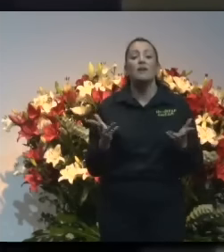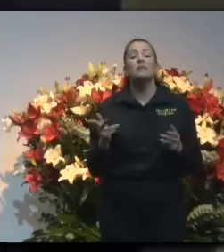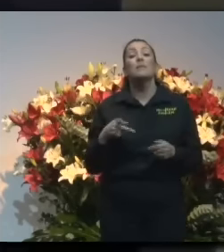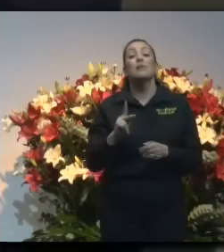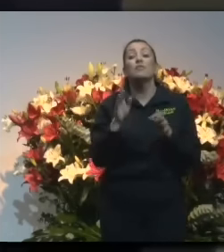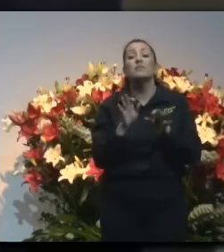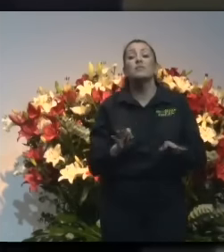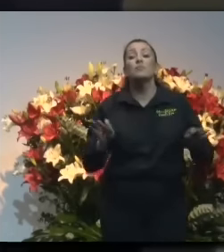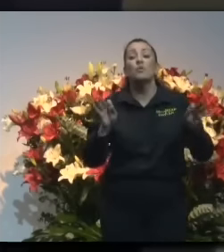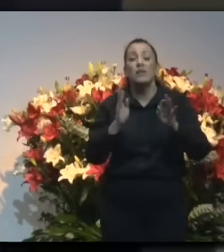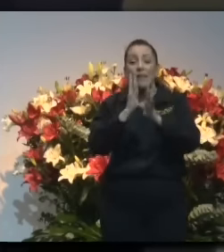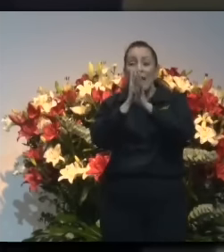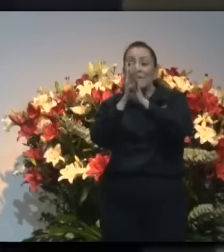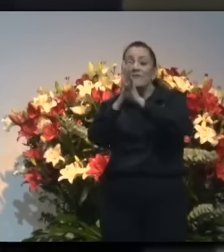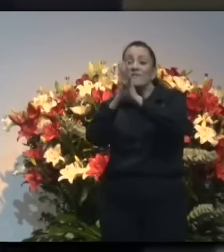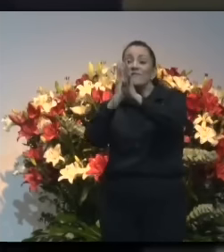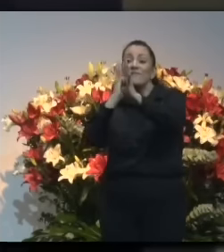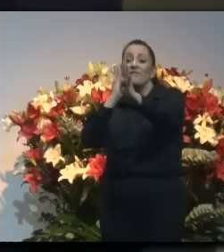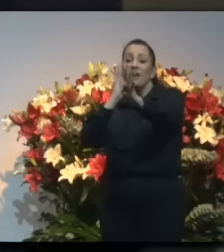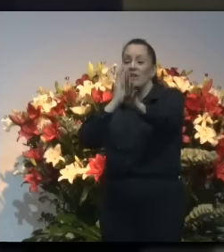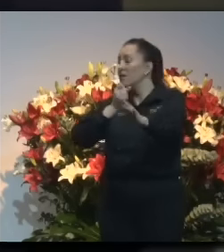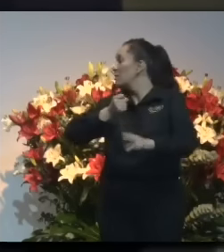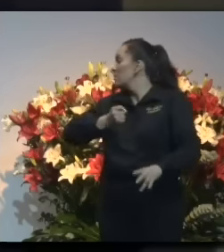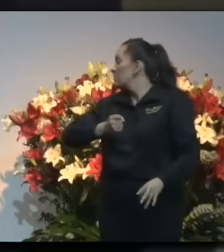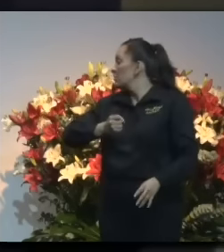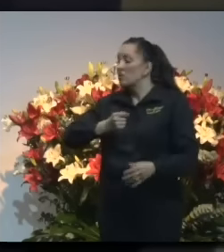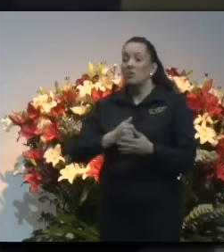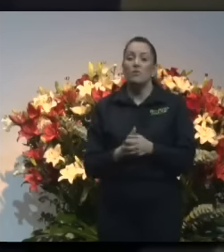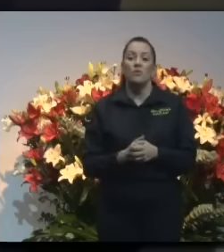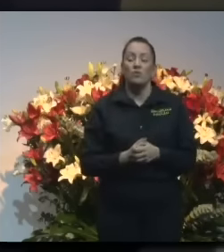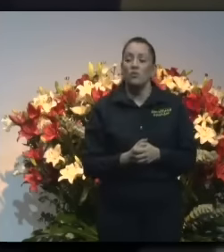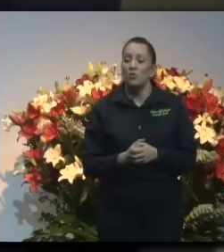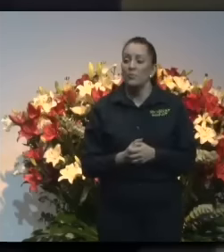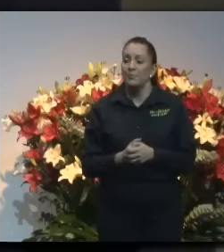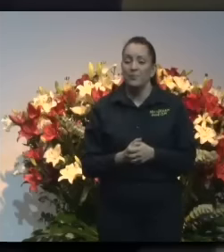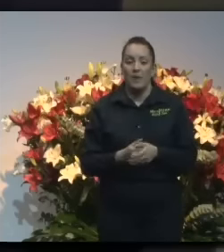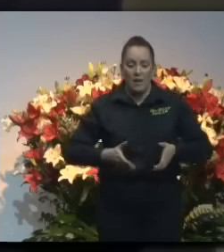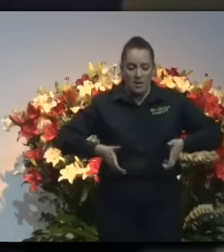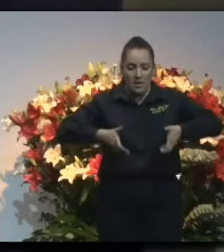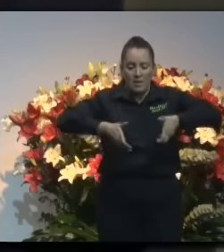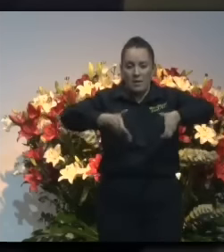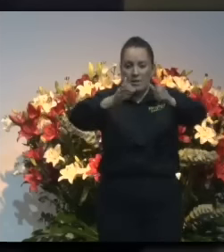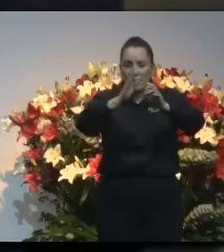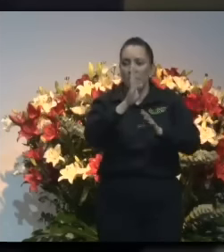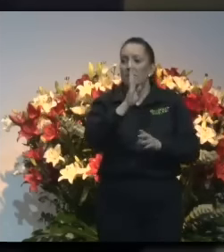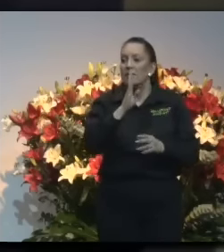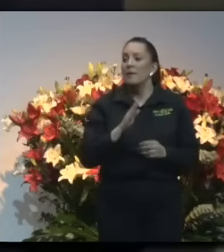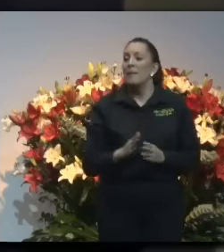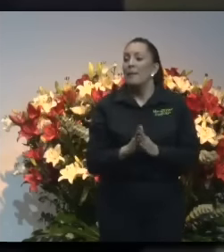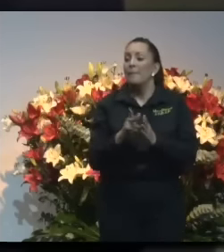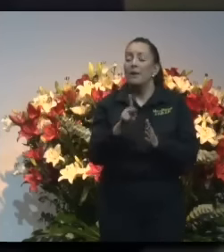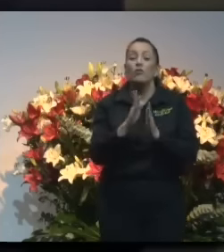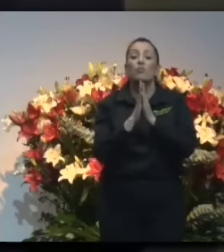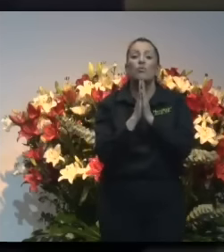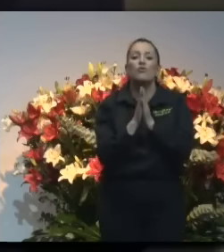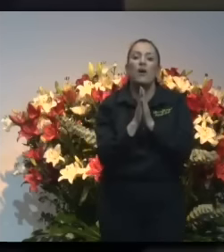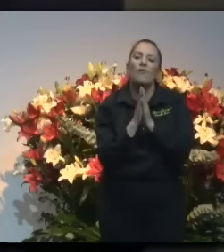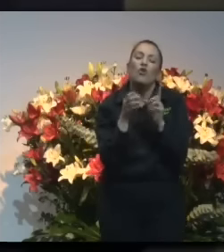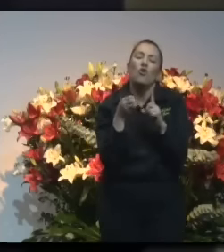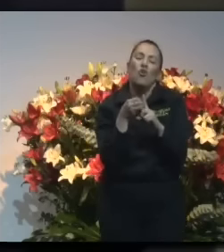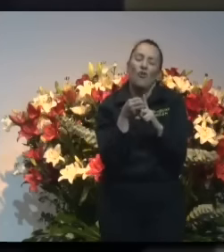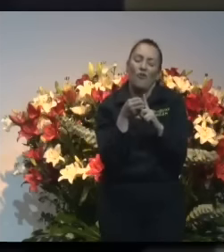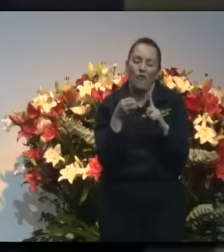una fila detrás del micrófono que se encuentra en el pasillo central. Por favor, háganlo de la manera más